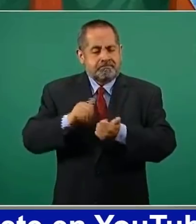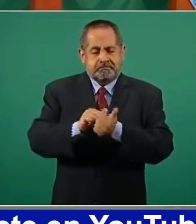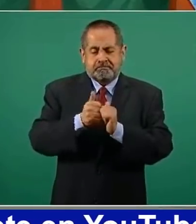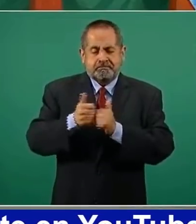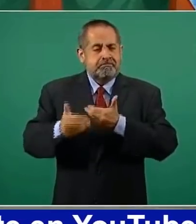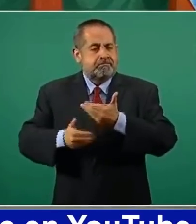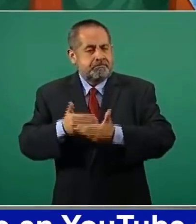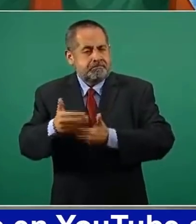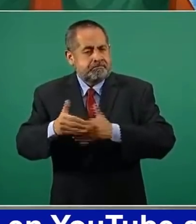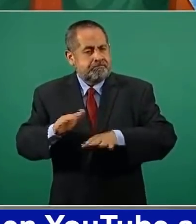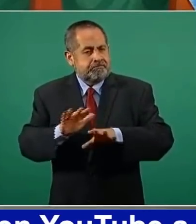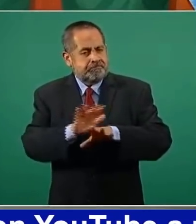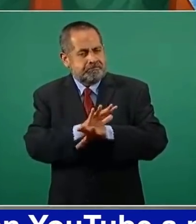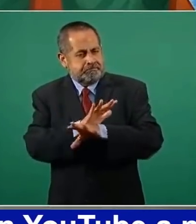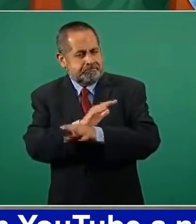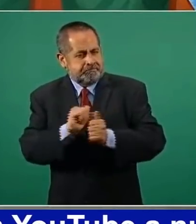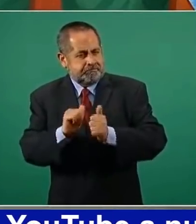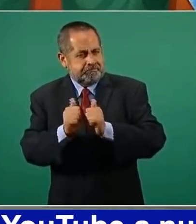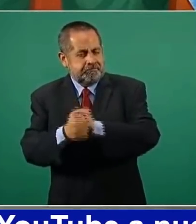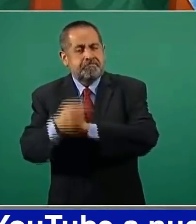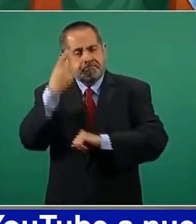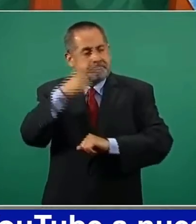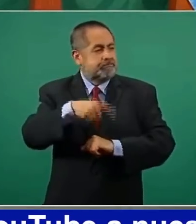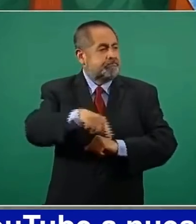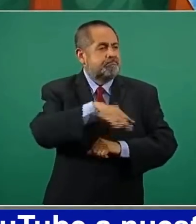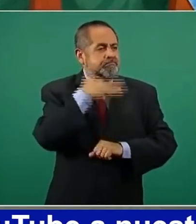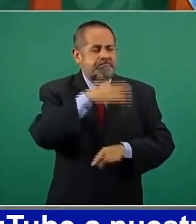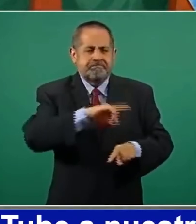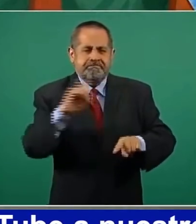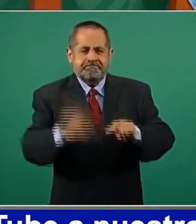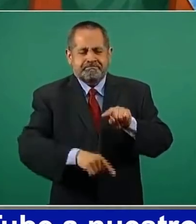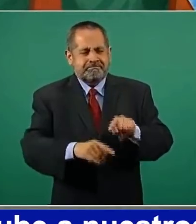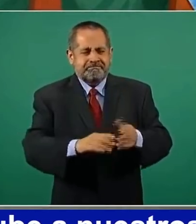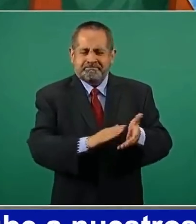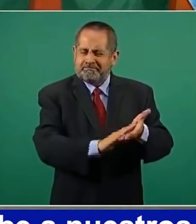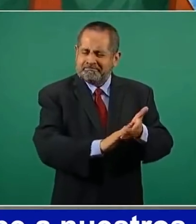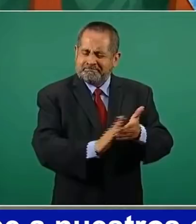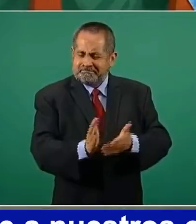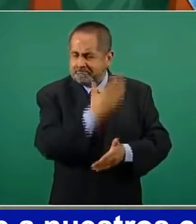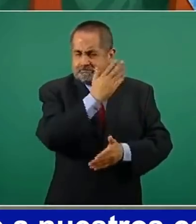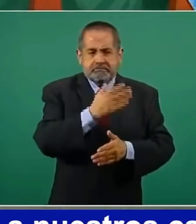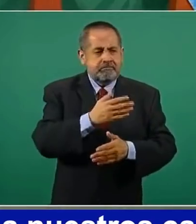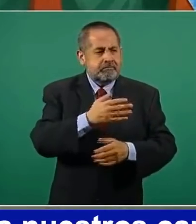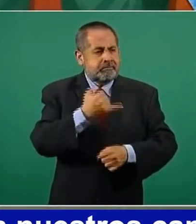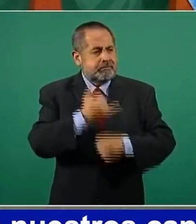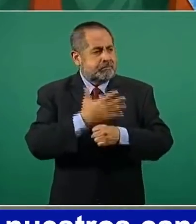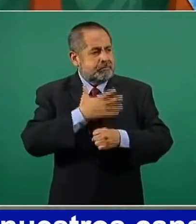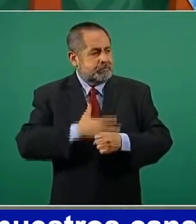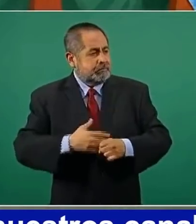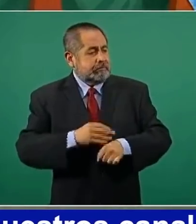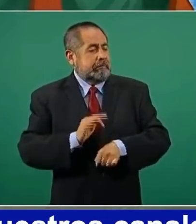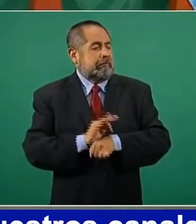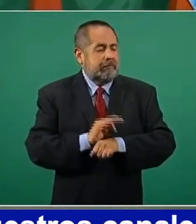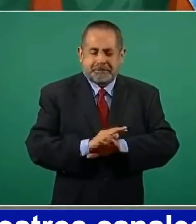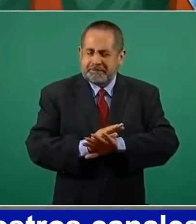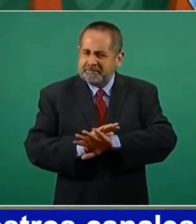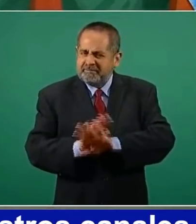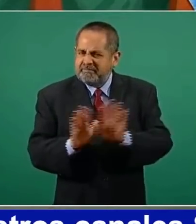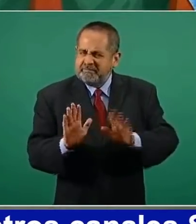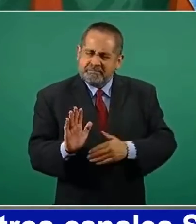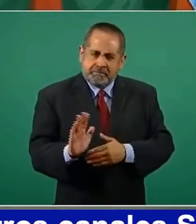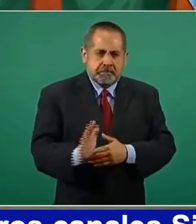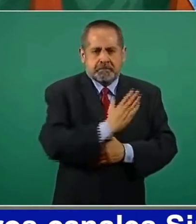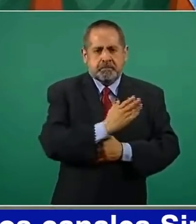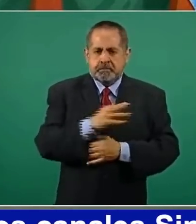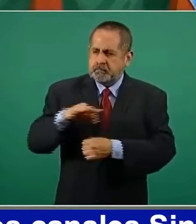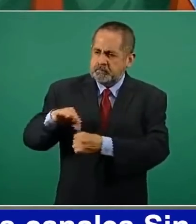marcha para desterrar la corrupción y el régimen de injusticias y privilegios que